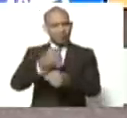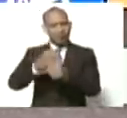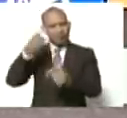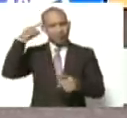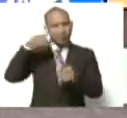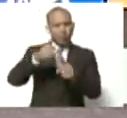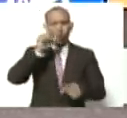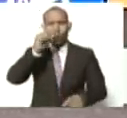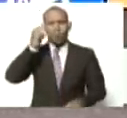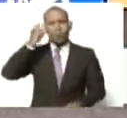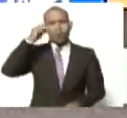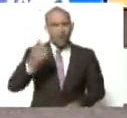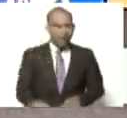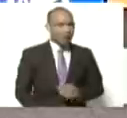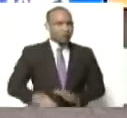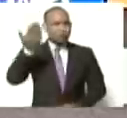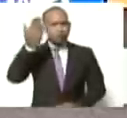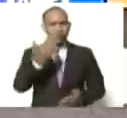venezolana.